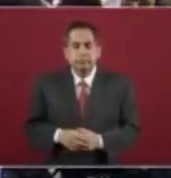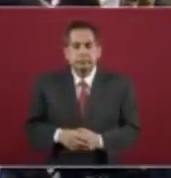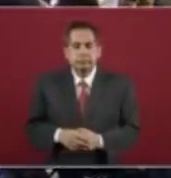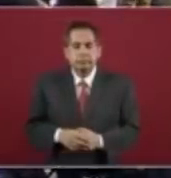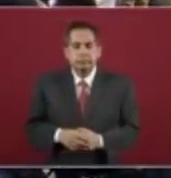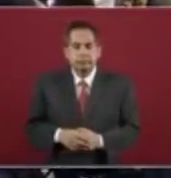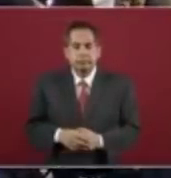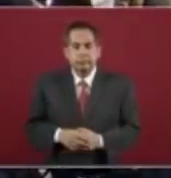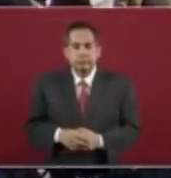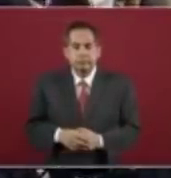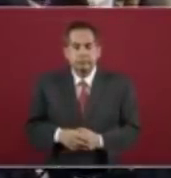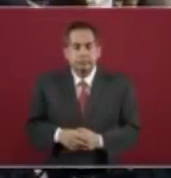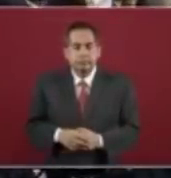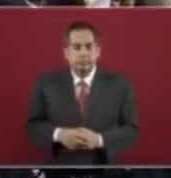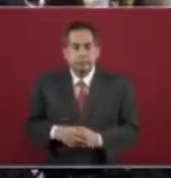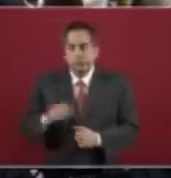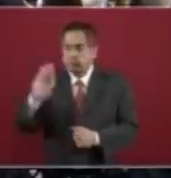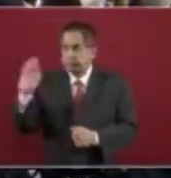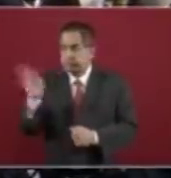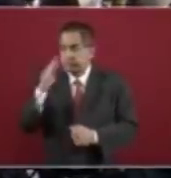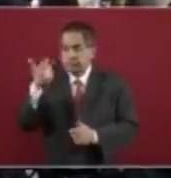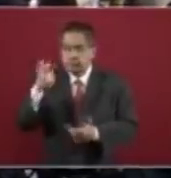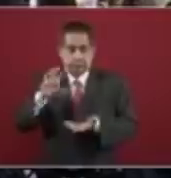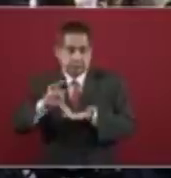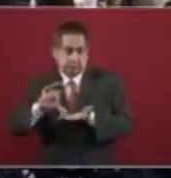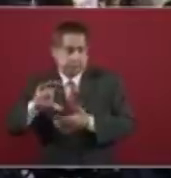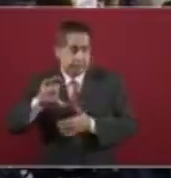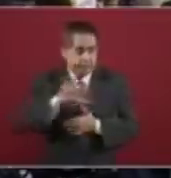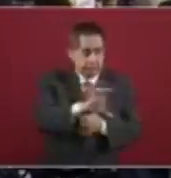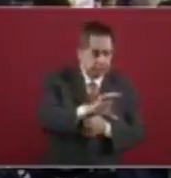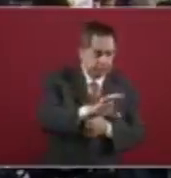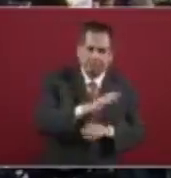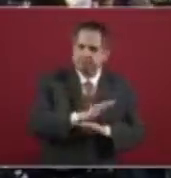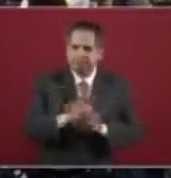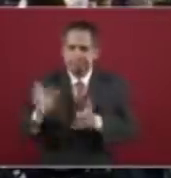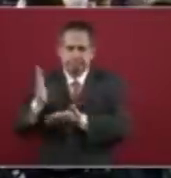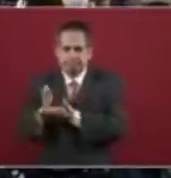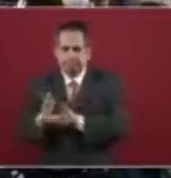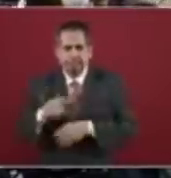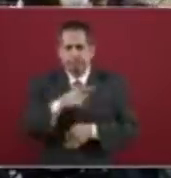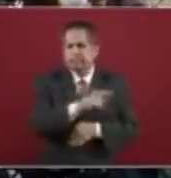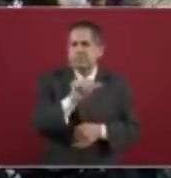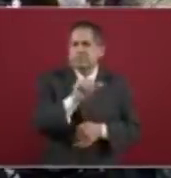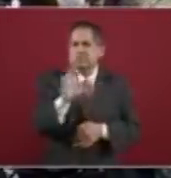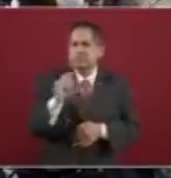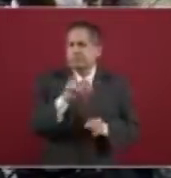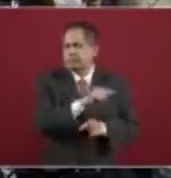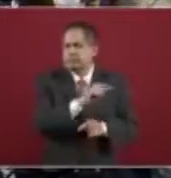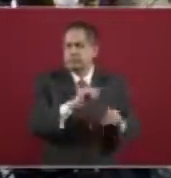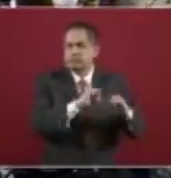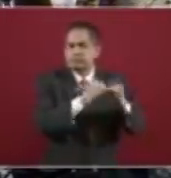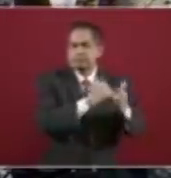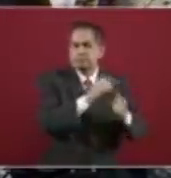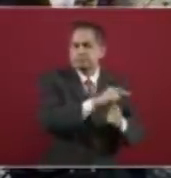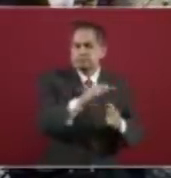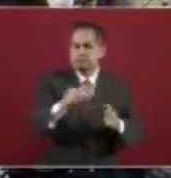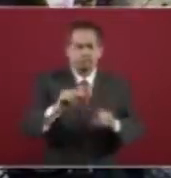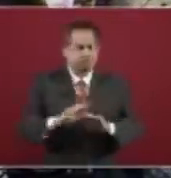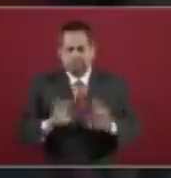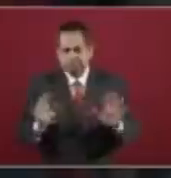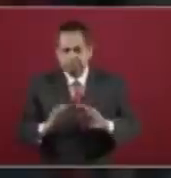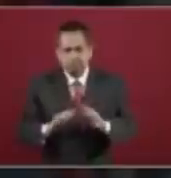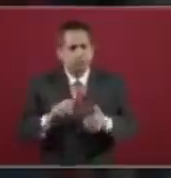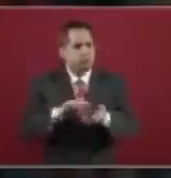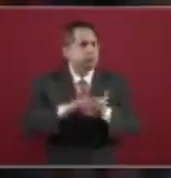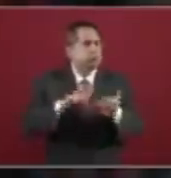El retiro de recursos federales a asociaciones civiles ha dejado muchas organizaciones que trabajan con el tema de